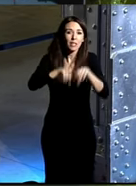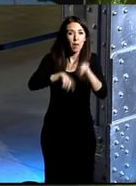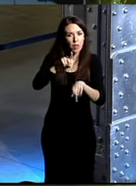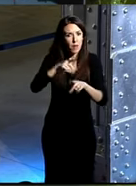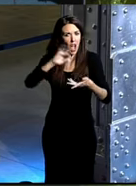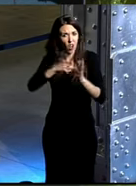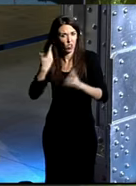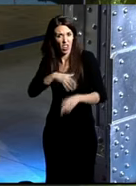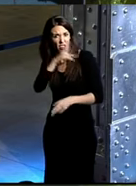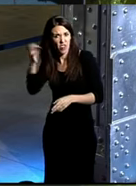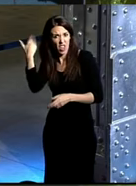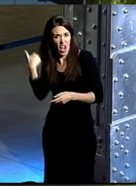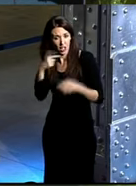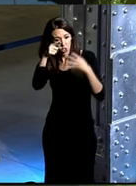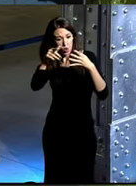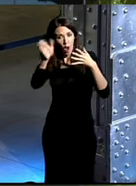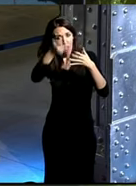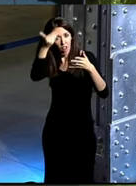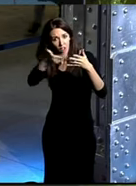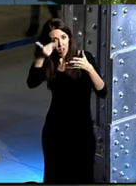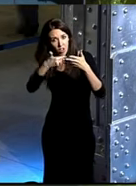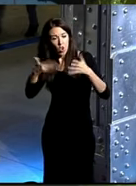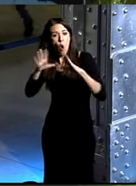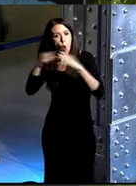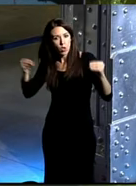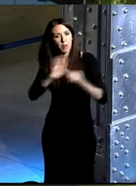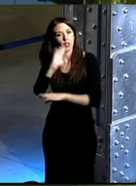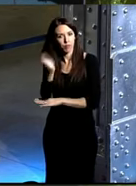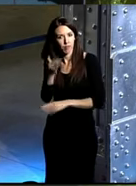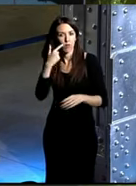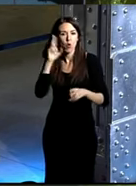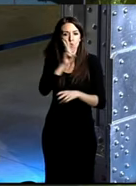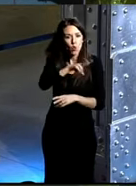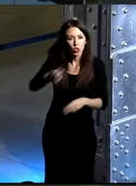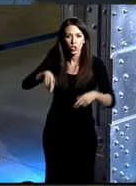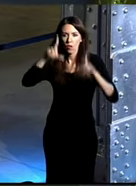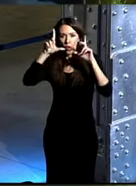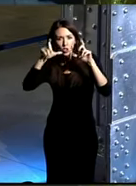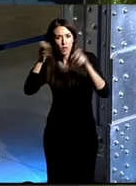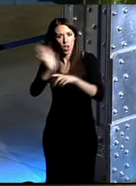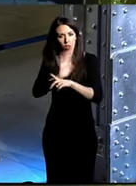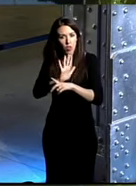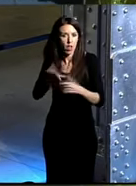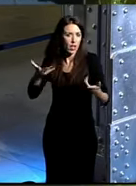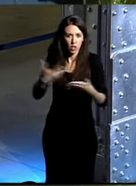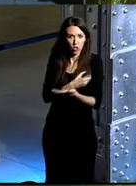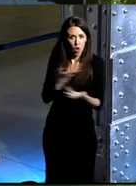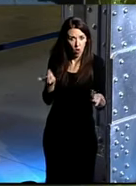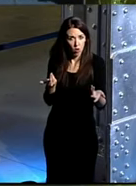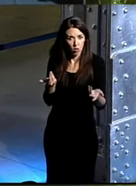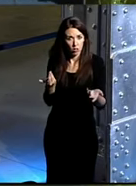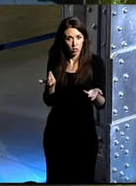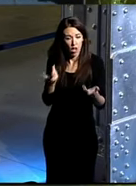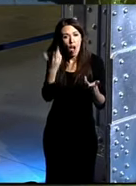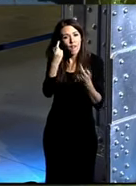dos aparatos también se están agotando y la universidad pertenece a esta constelación de los aparatos, de los museos, de la fotografía, del cine, de la cura. Es algo que hay